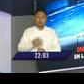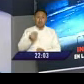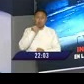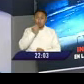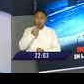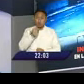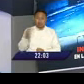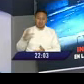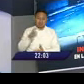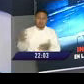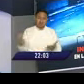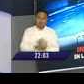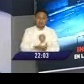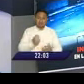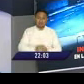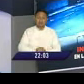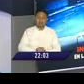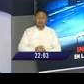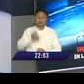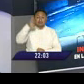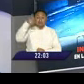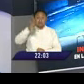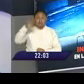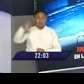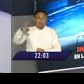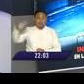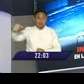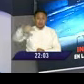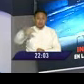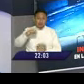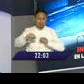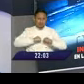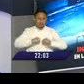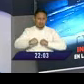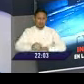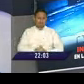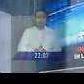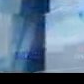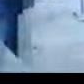refrigerador. Cámaras de seguridad captaron el accionar de los pillos.